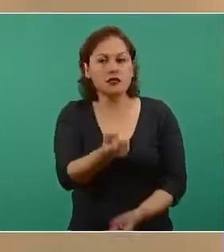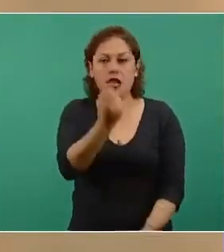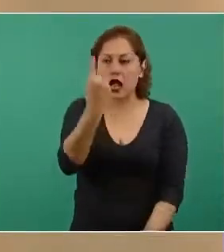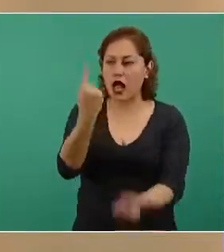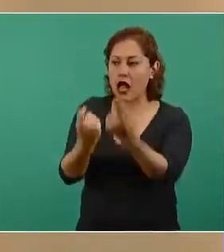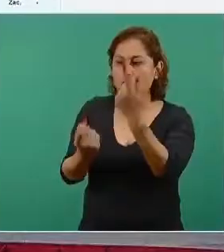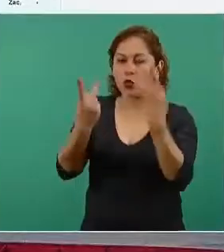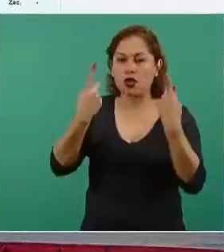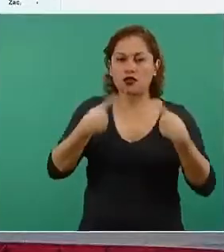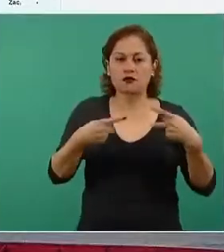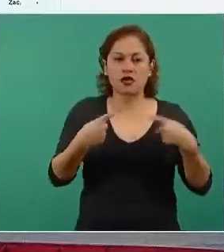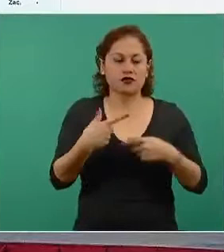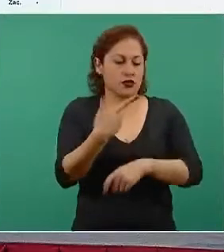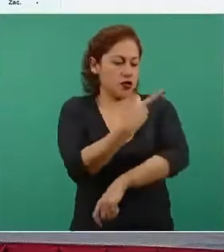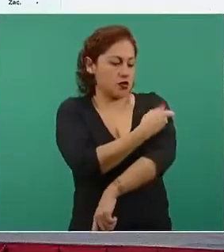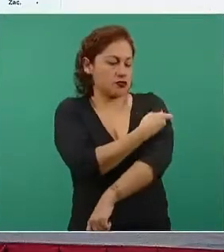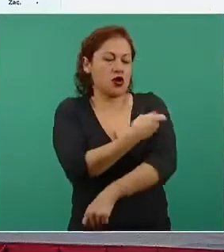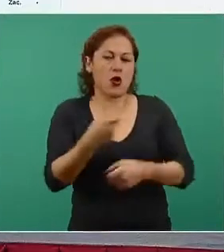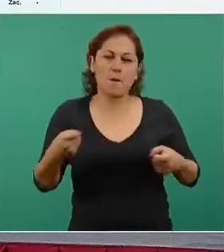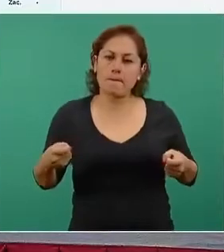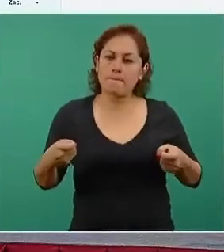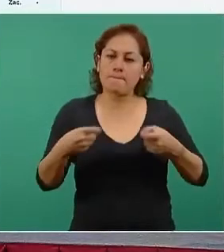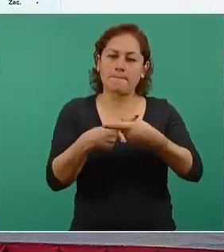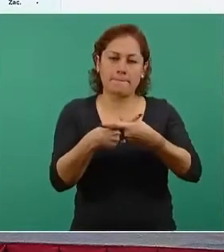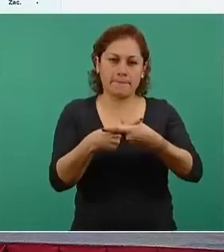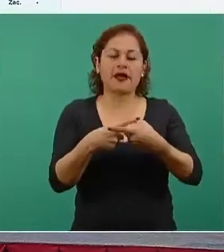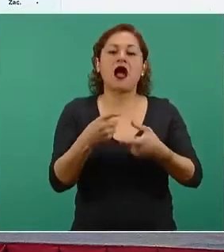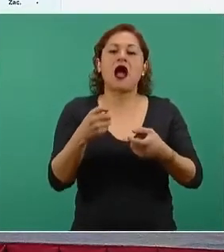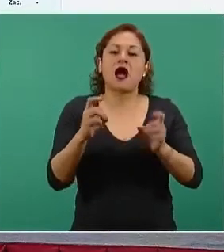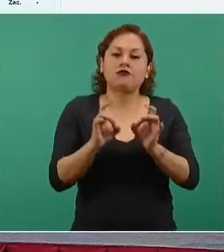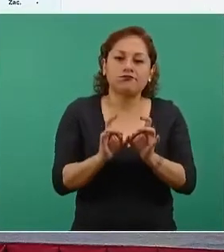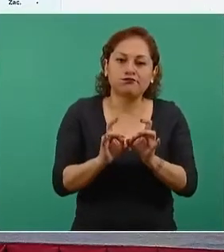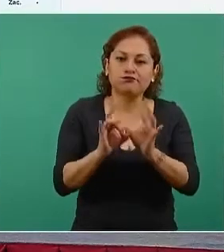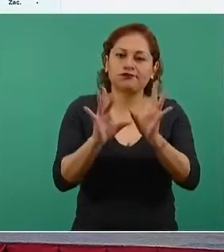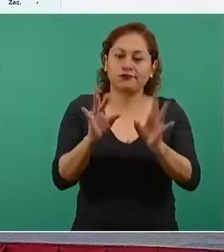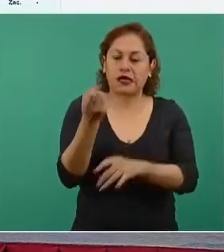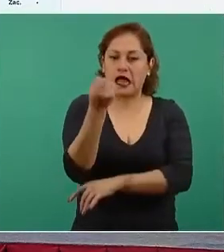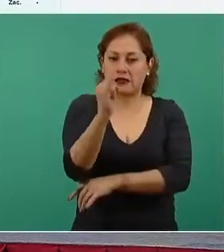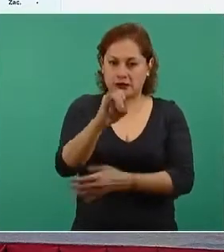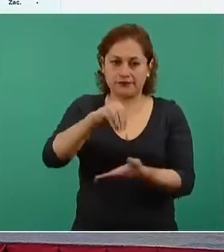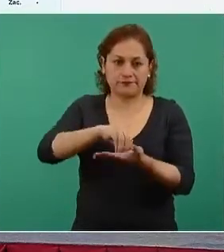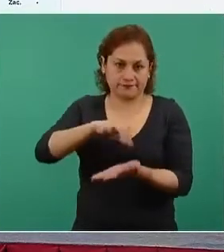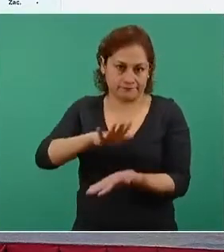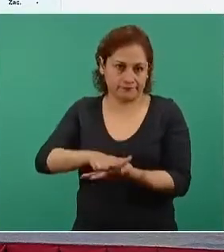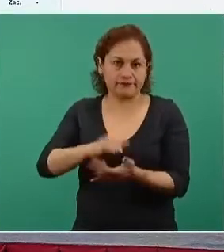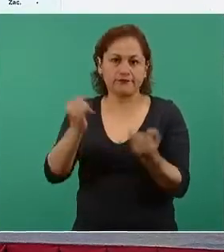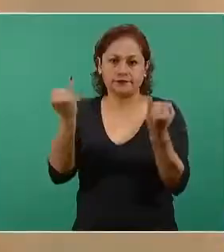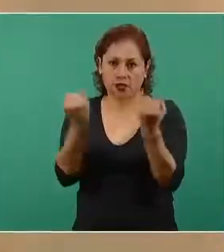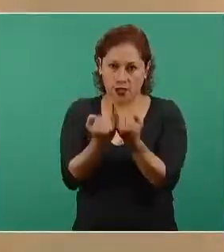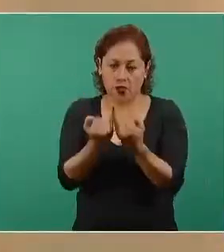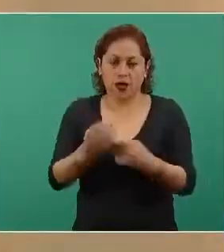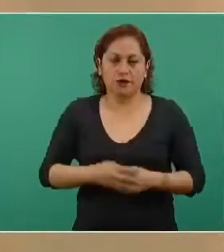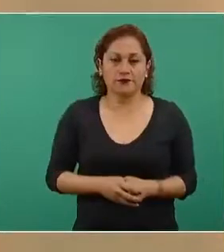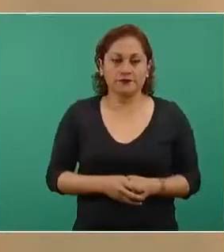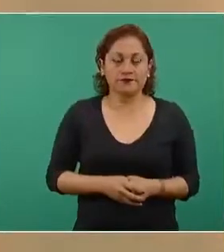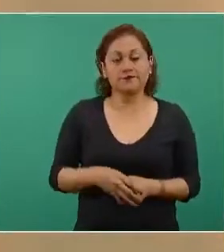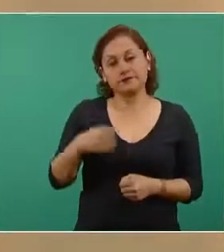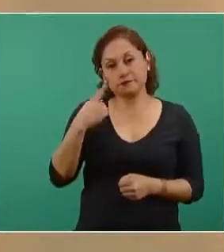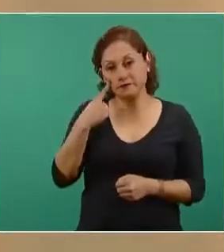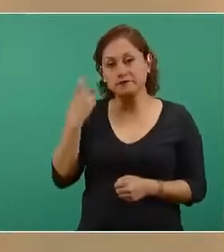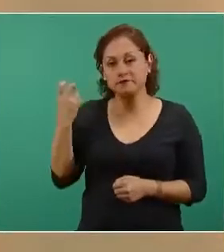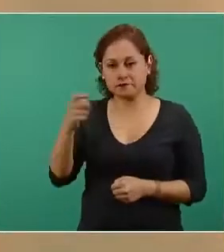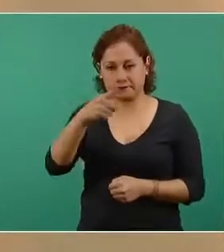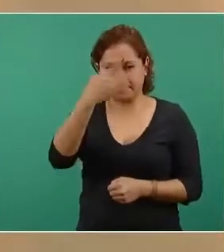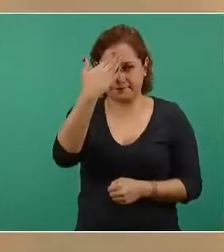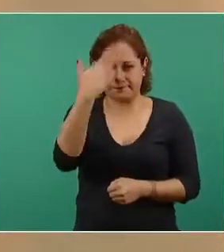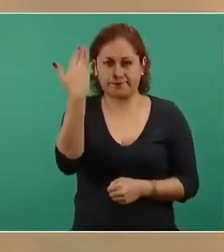eventos adversos que se puedan presentar posterior a la aplicación de la vacuna o de una inmunización. Ante ello, este sistema, que también